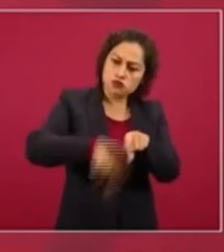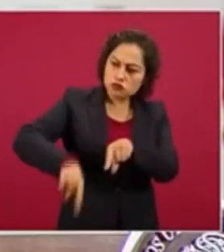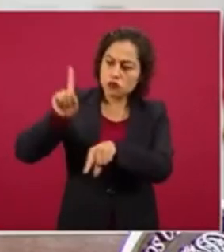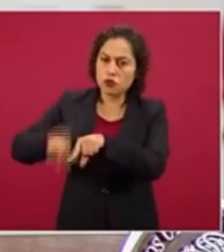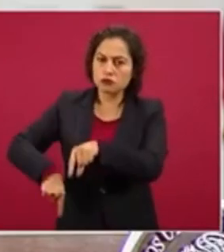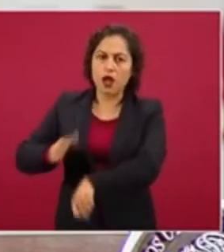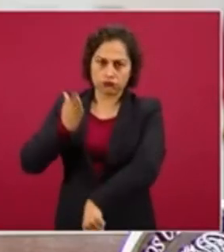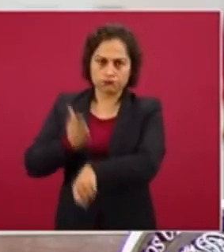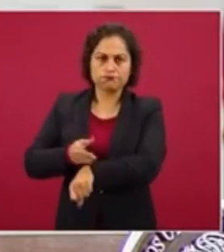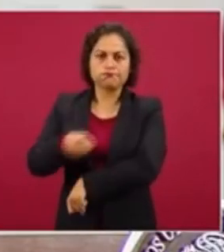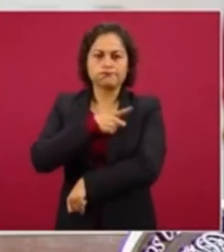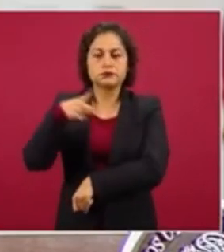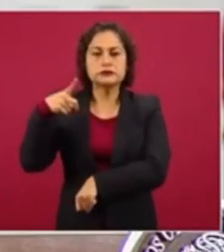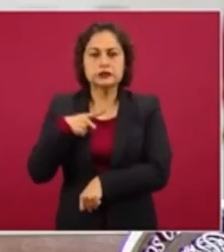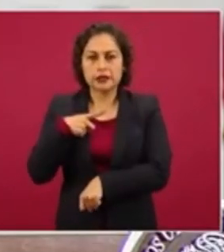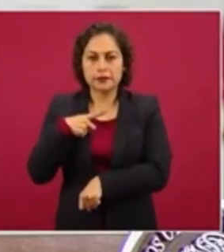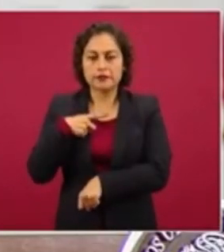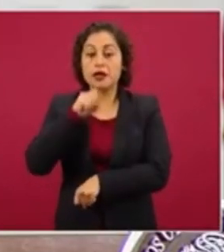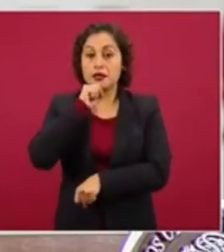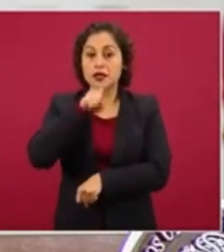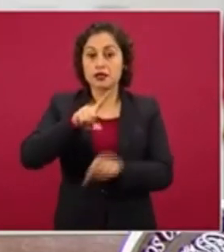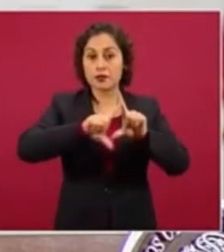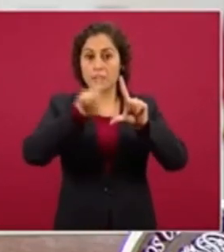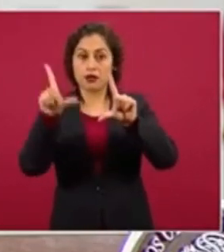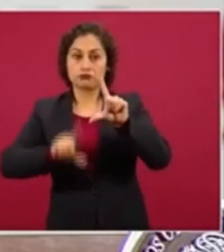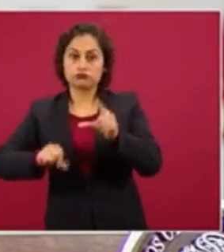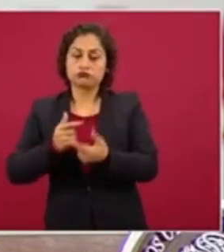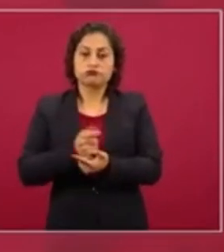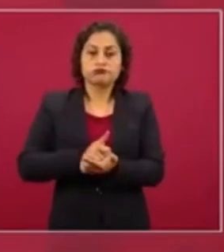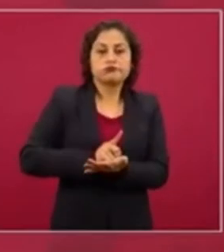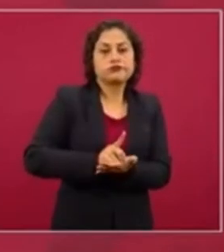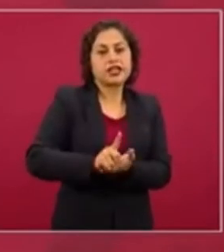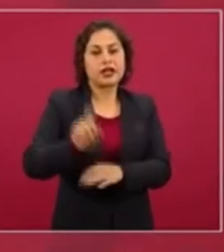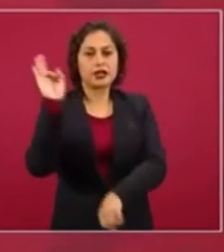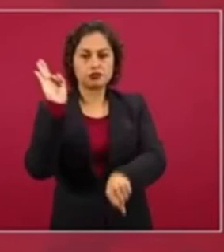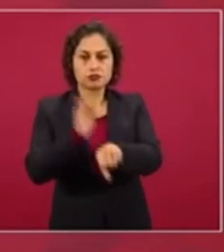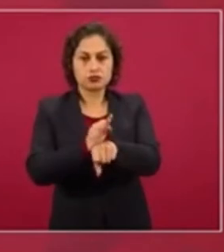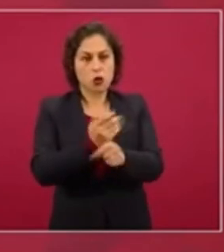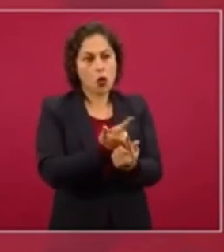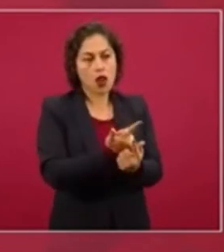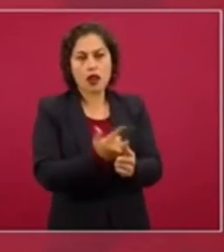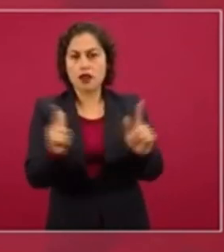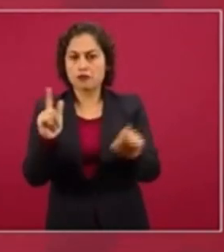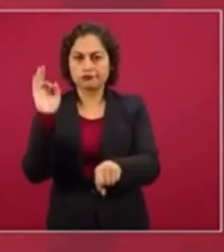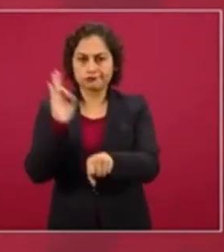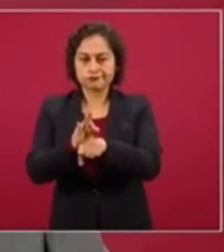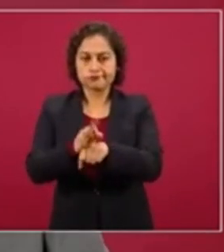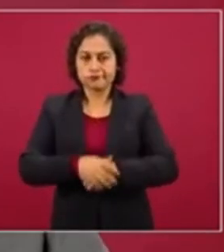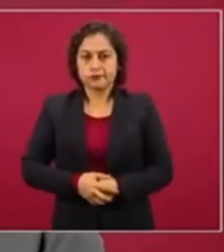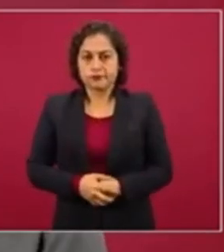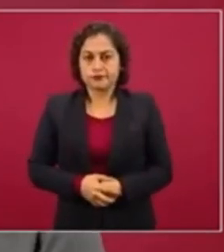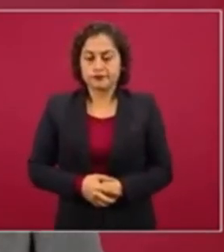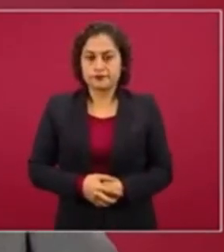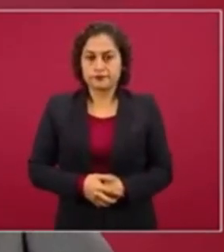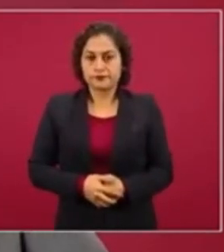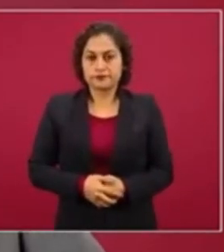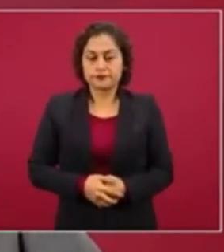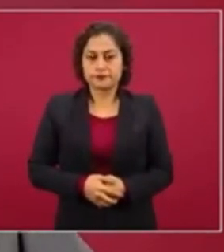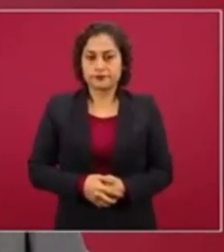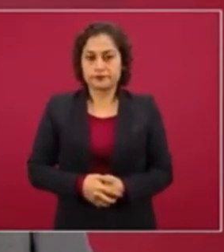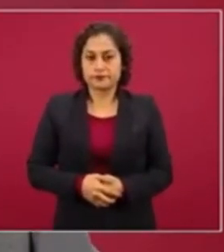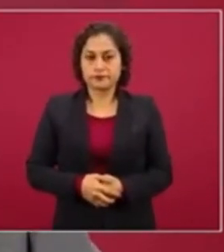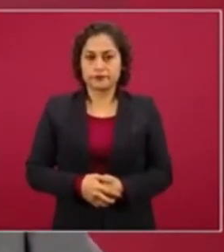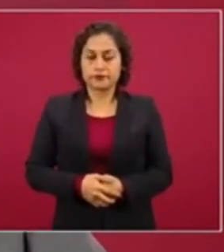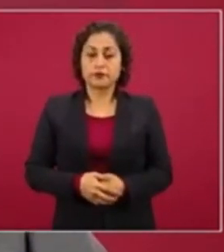impunidad, que se tenga un auténtico Estado de Derecho, que se garanticen las libertades, que